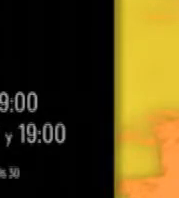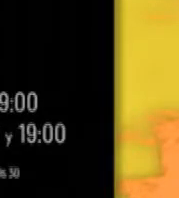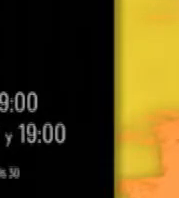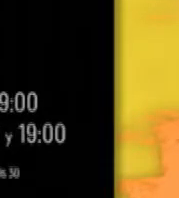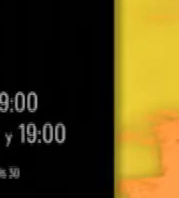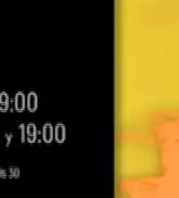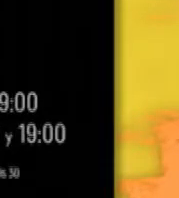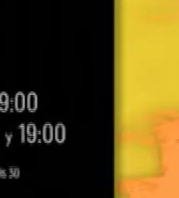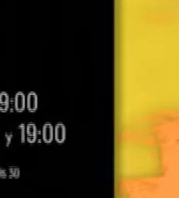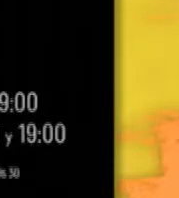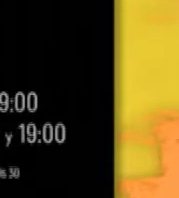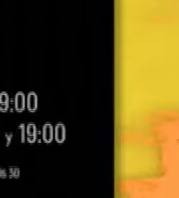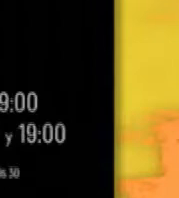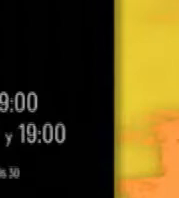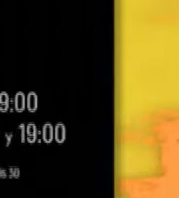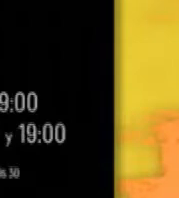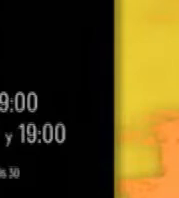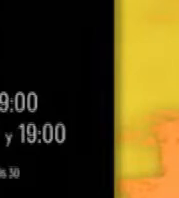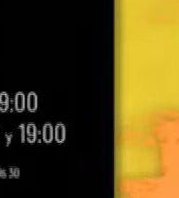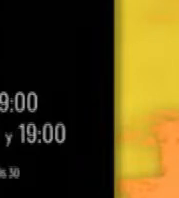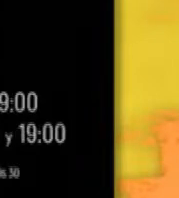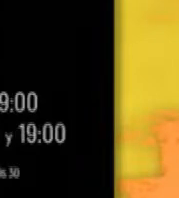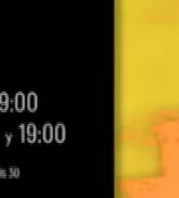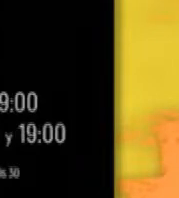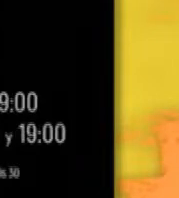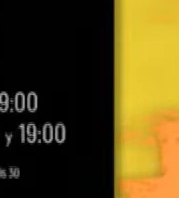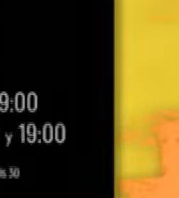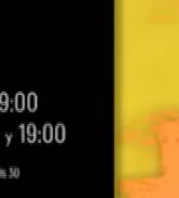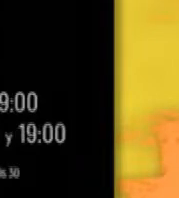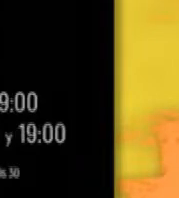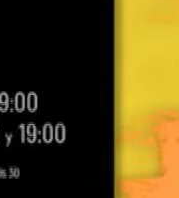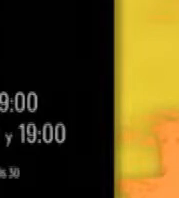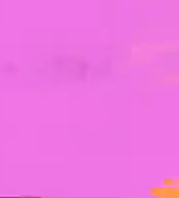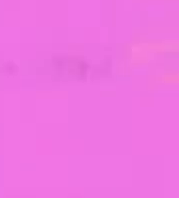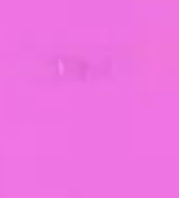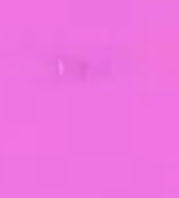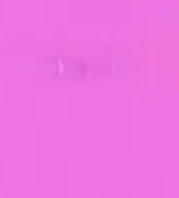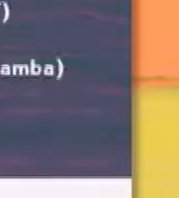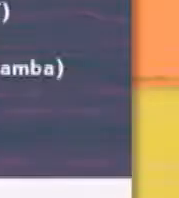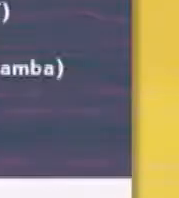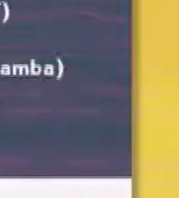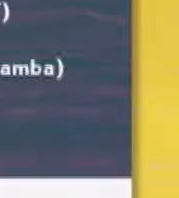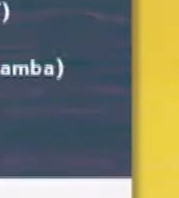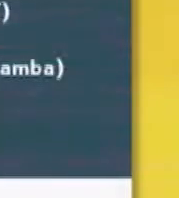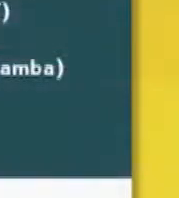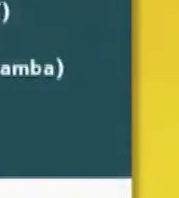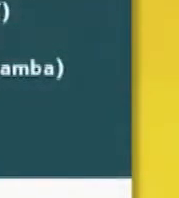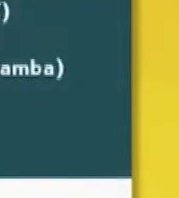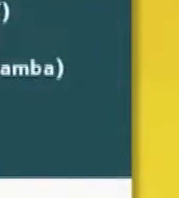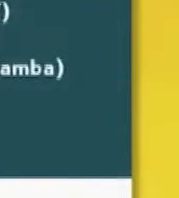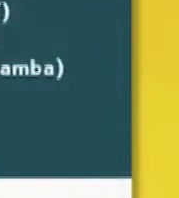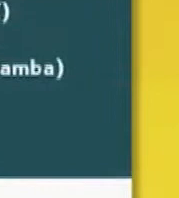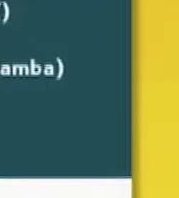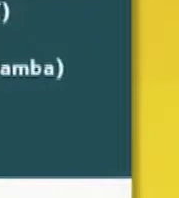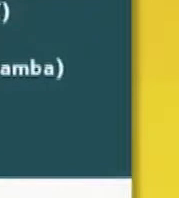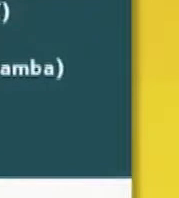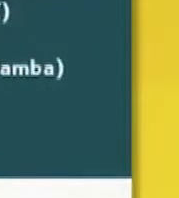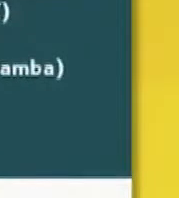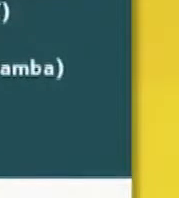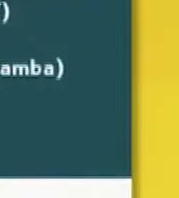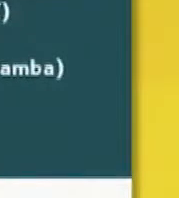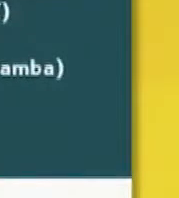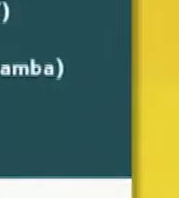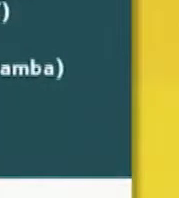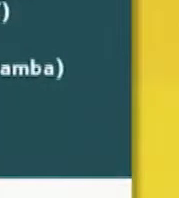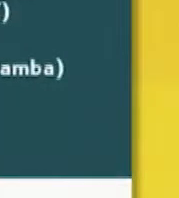horarios específicos precisamente para evitar aglomeración de personas. 10 y 11 de junio, 19 horas, y luego tienen otra fecha el 12 de